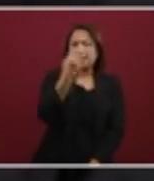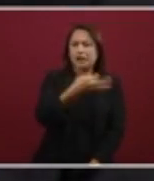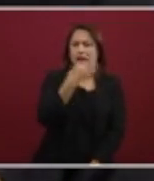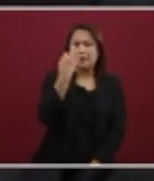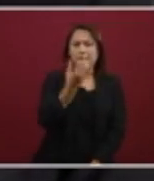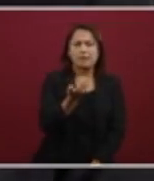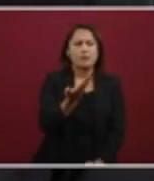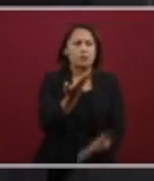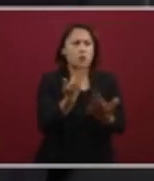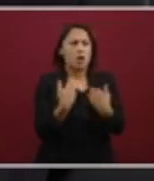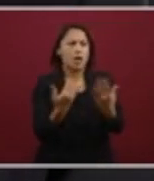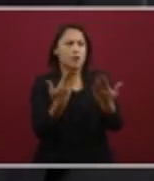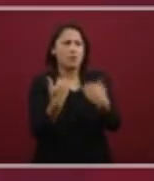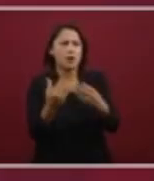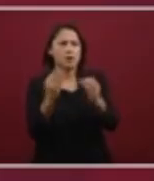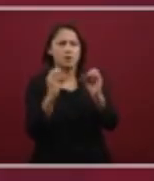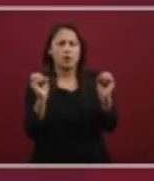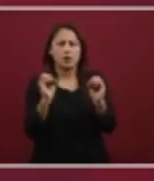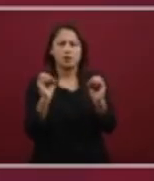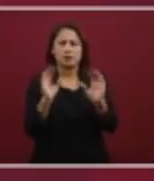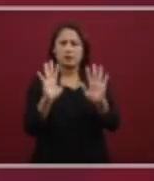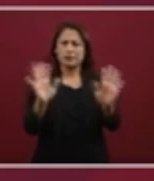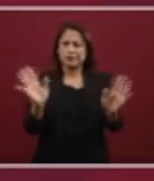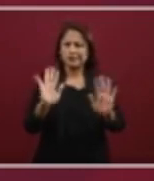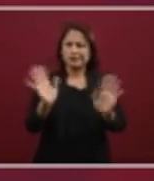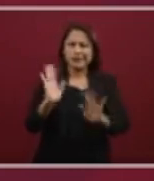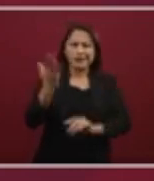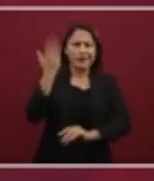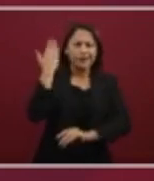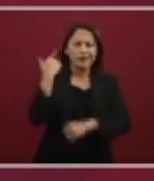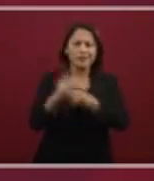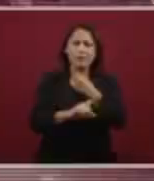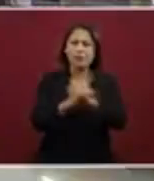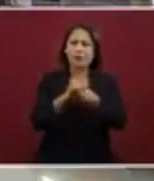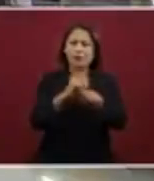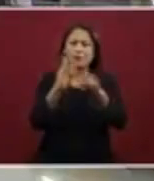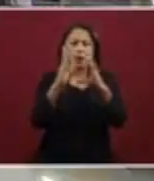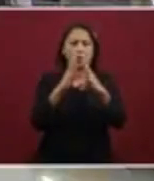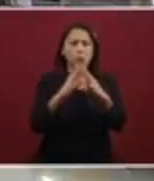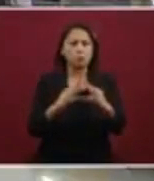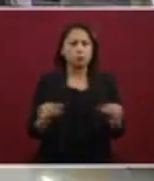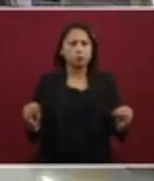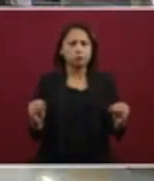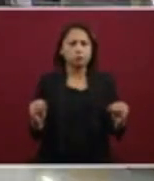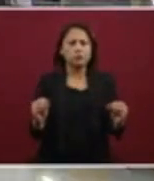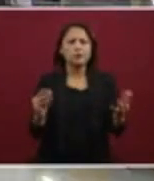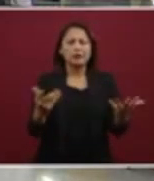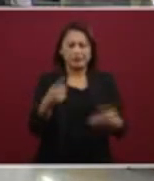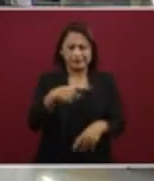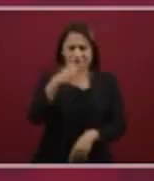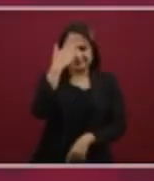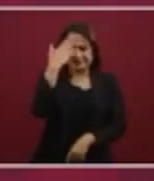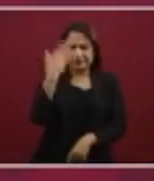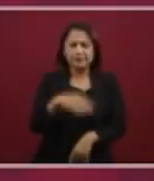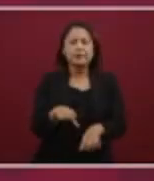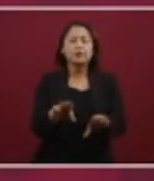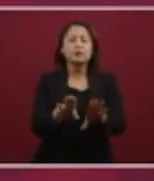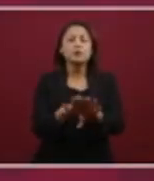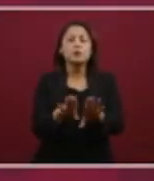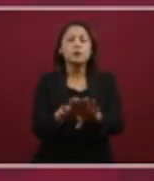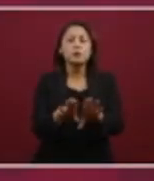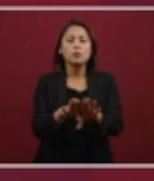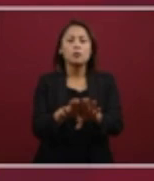sin ningún problema. ¿Saben cómo lo resolvimos? Con el apoyo